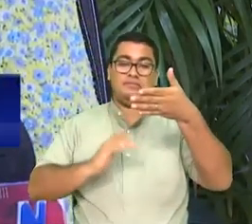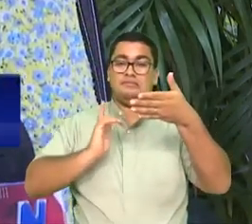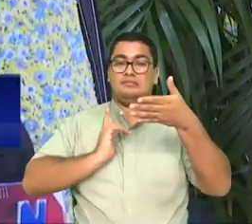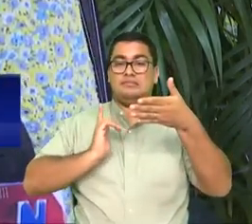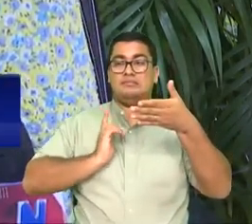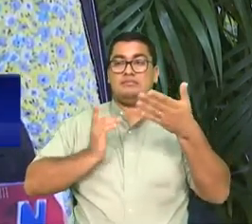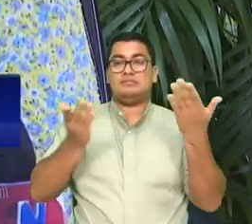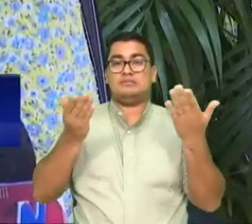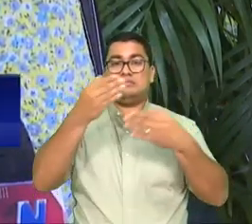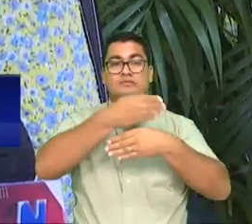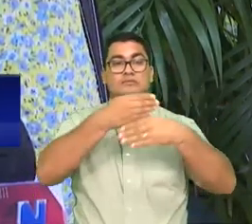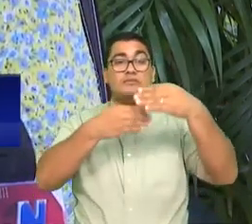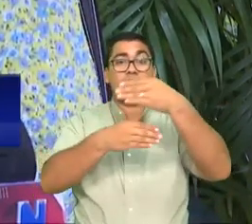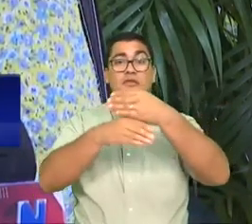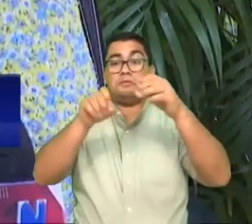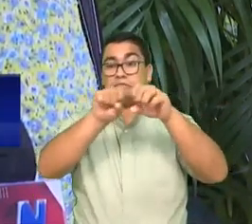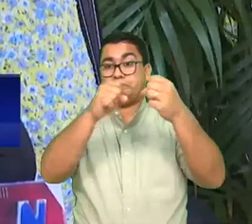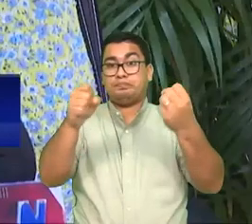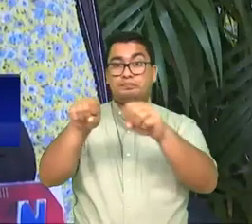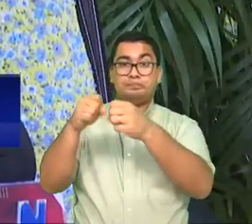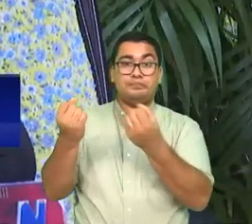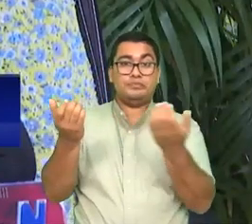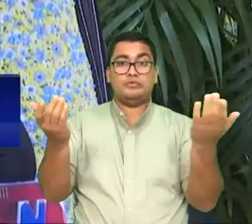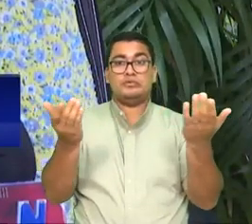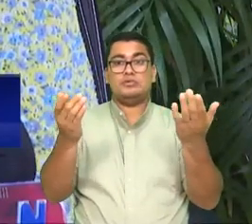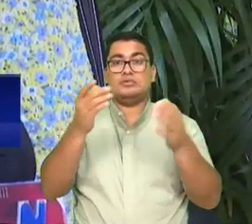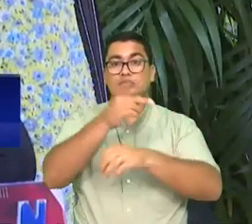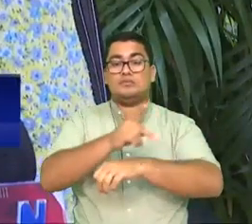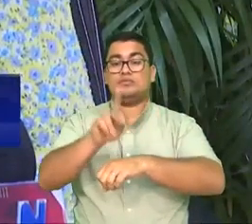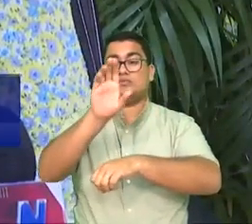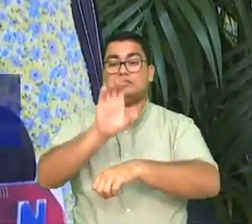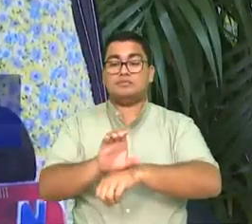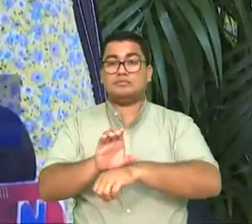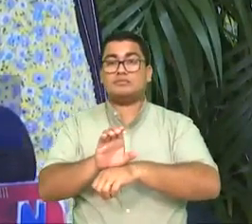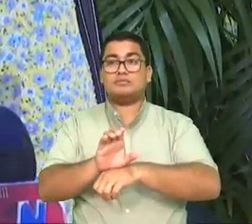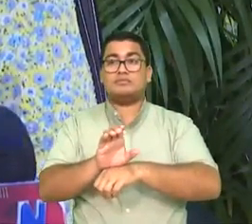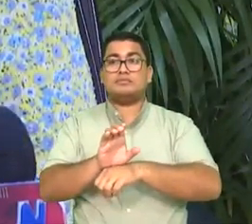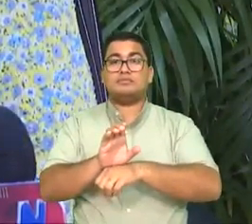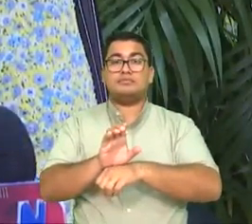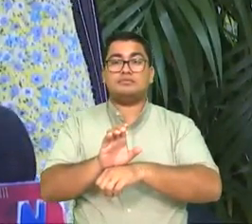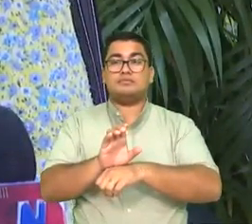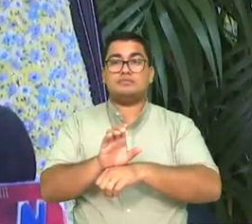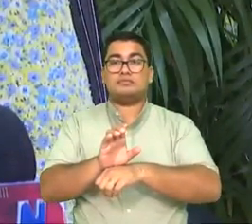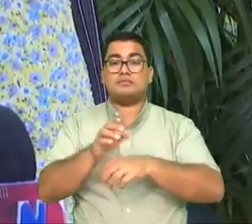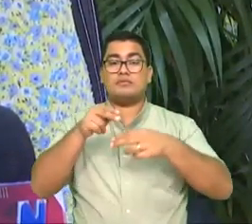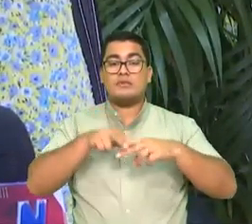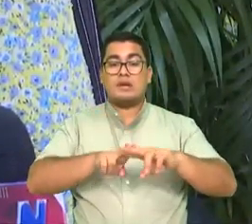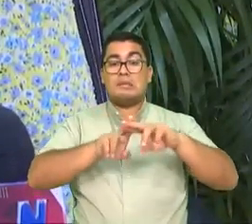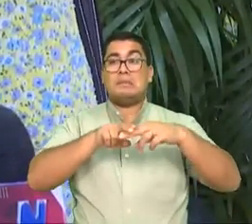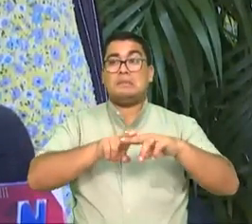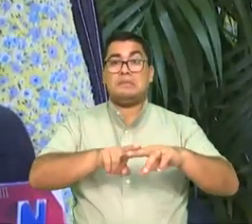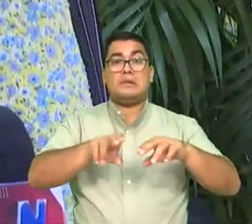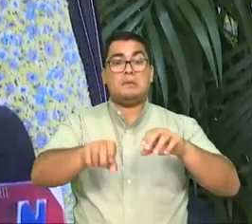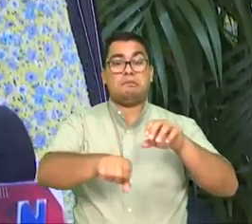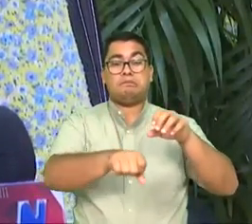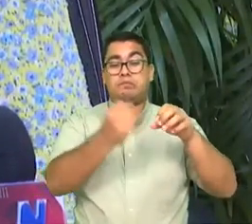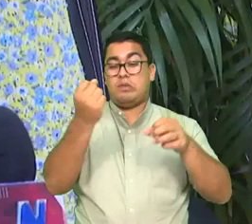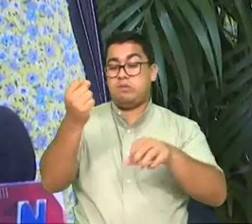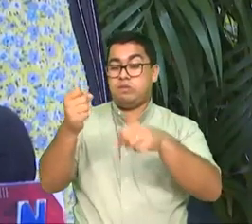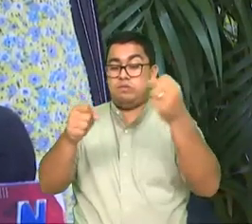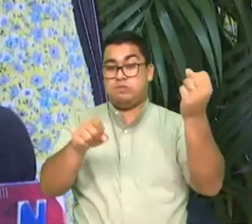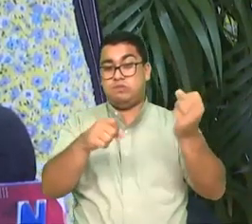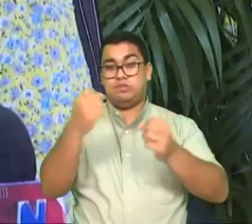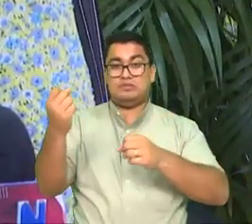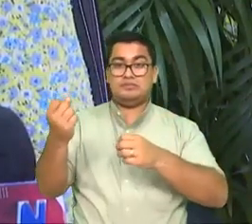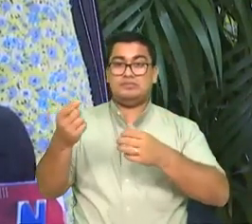cuanto a infraestructura municipal es que en Puerto Cabezas tenemos algunos daños parciales del parque municipal, a los juegos, caída